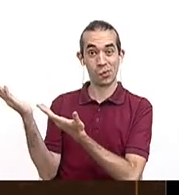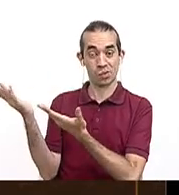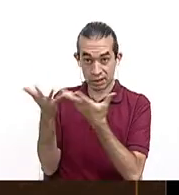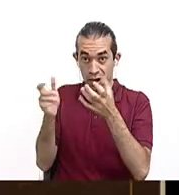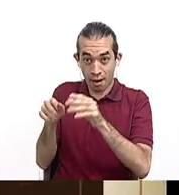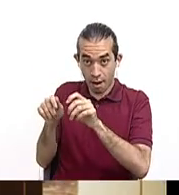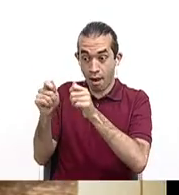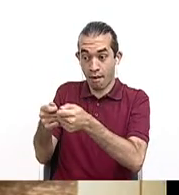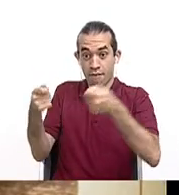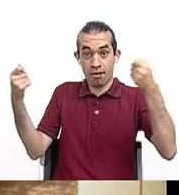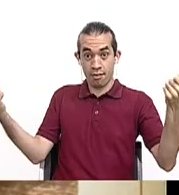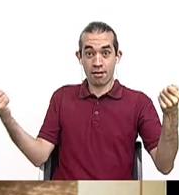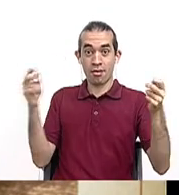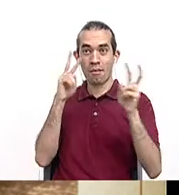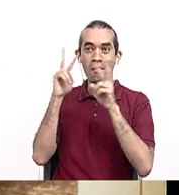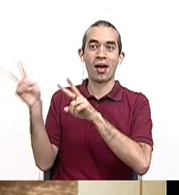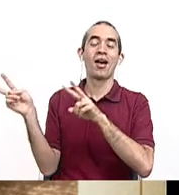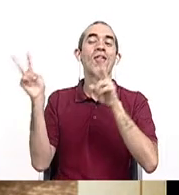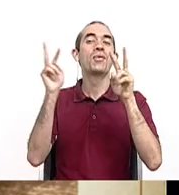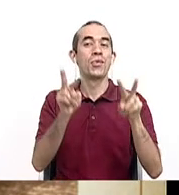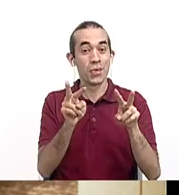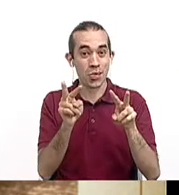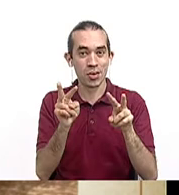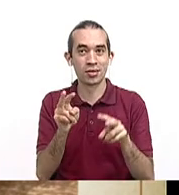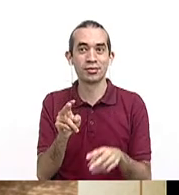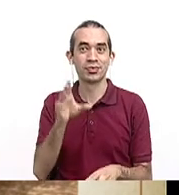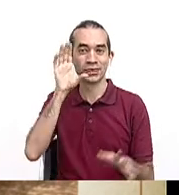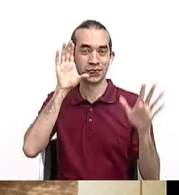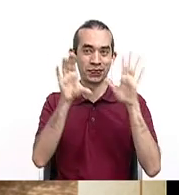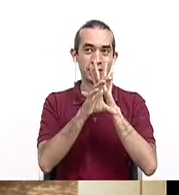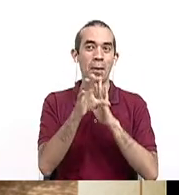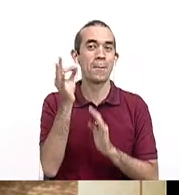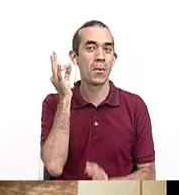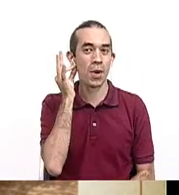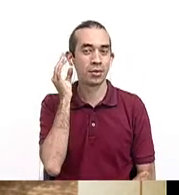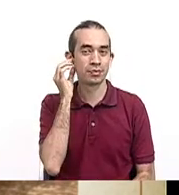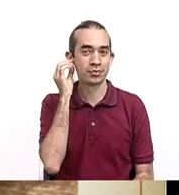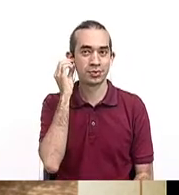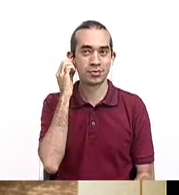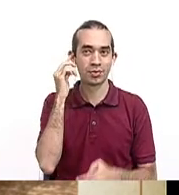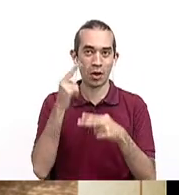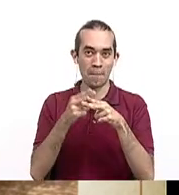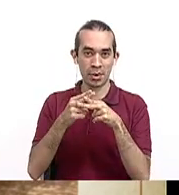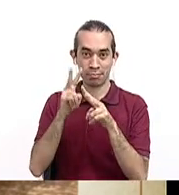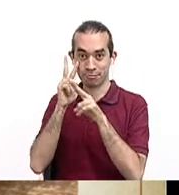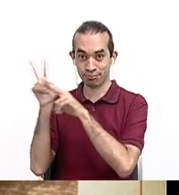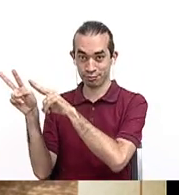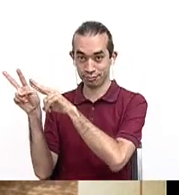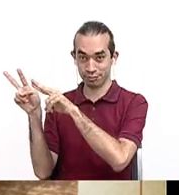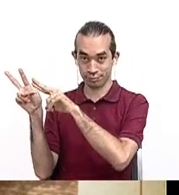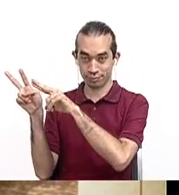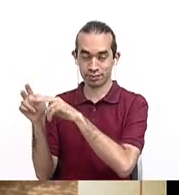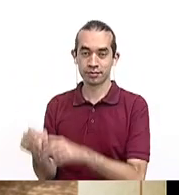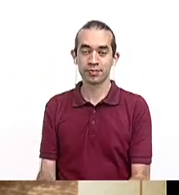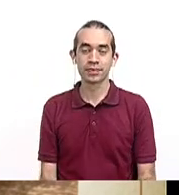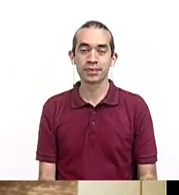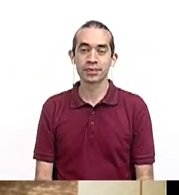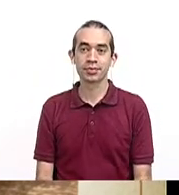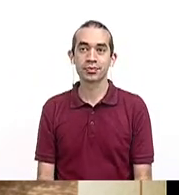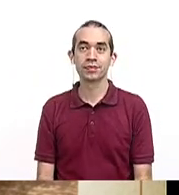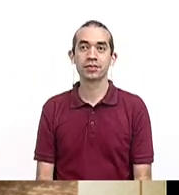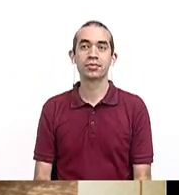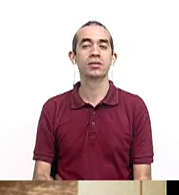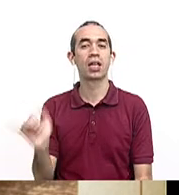lo vamos a abrirlo ahí está maría isabel carvajal carmen lyra a su izquierda escribió también en aquella